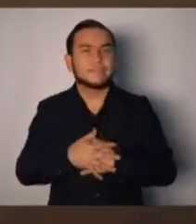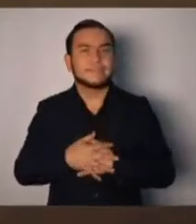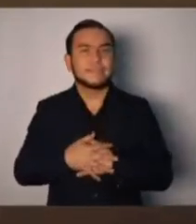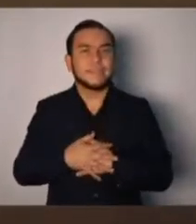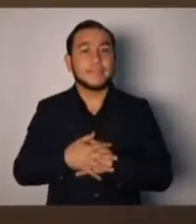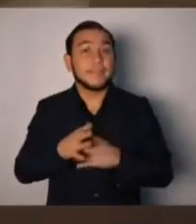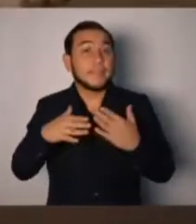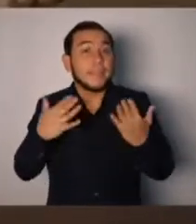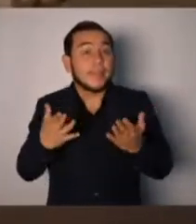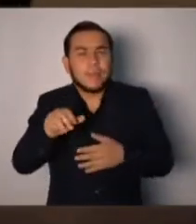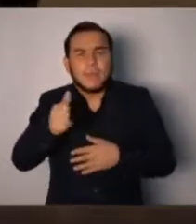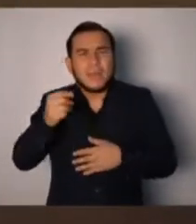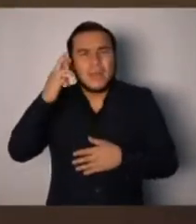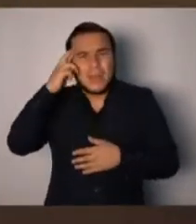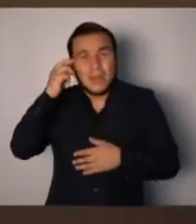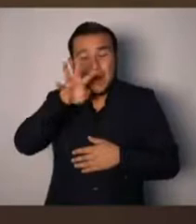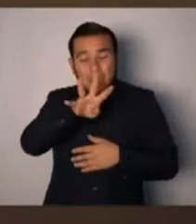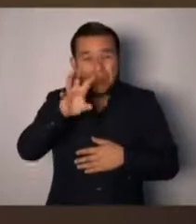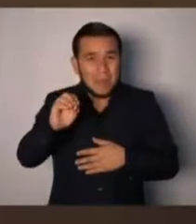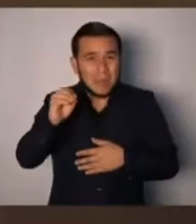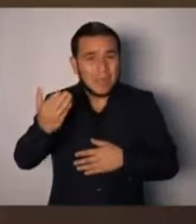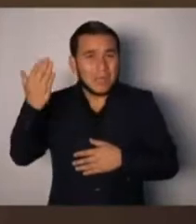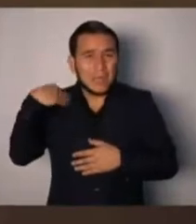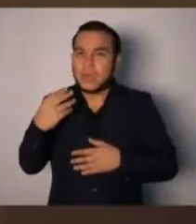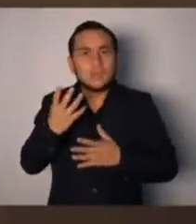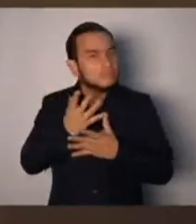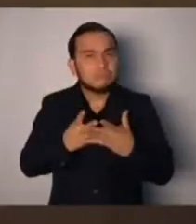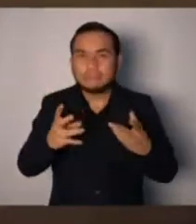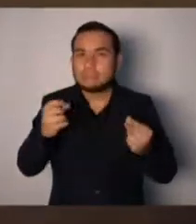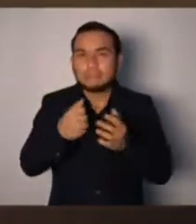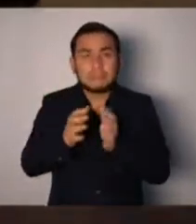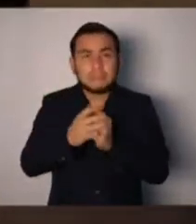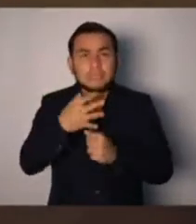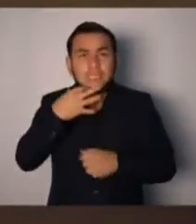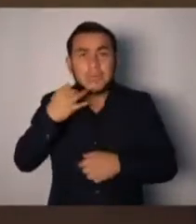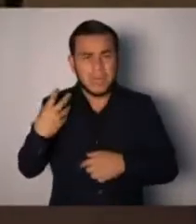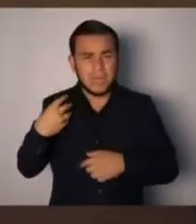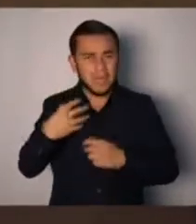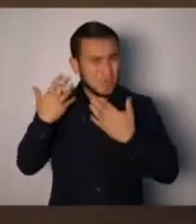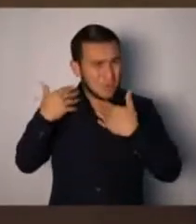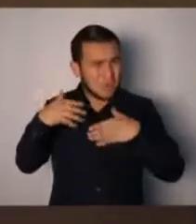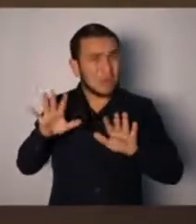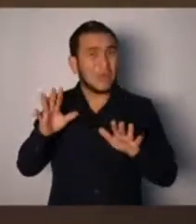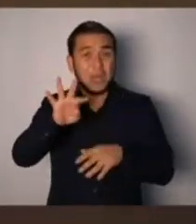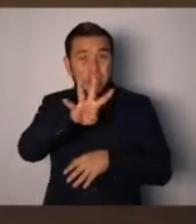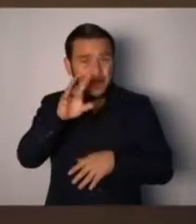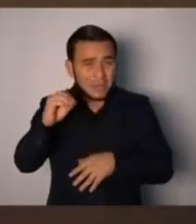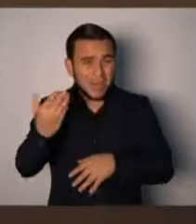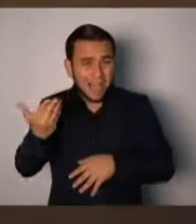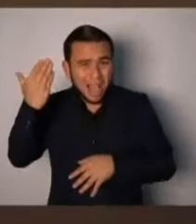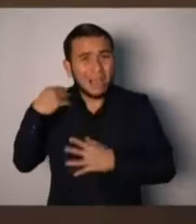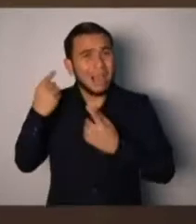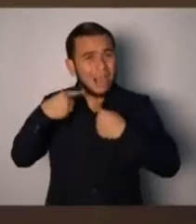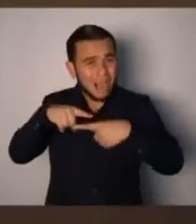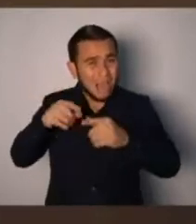porque otra razón creen que han pasado 40 años y no se arreglan las cosas ustedes creen que es normal que algo tarde 40 años